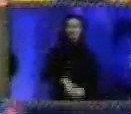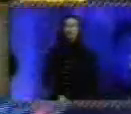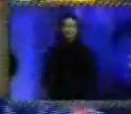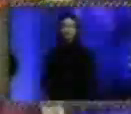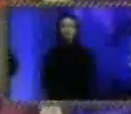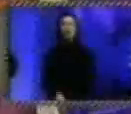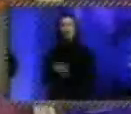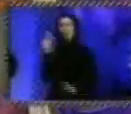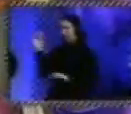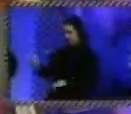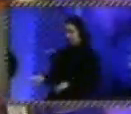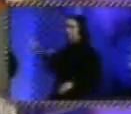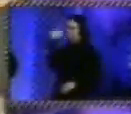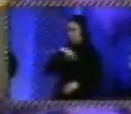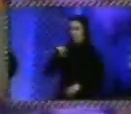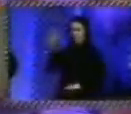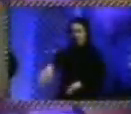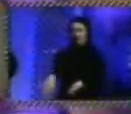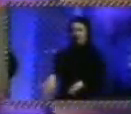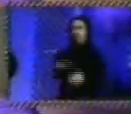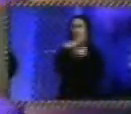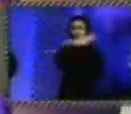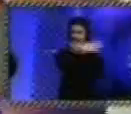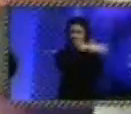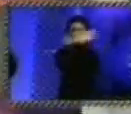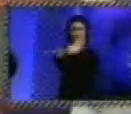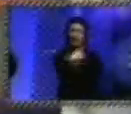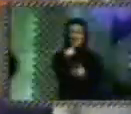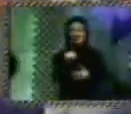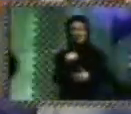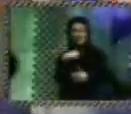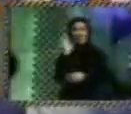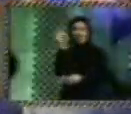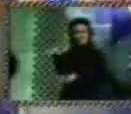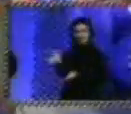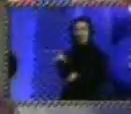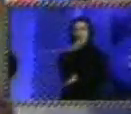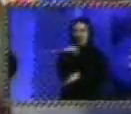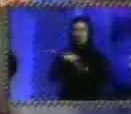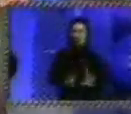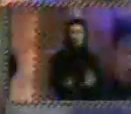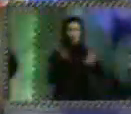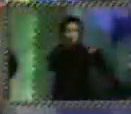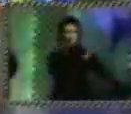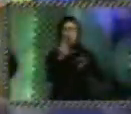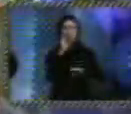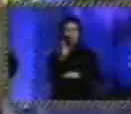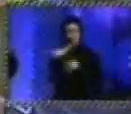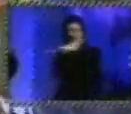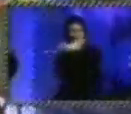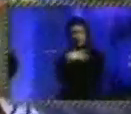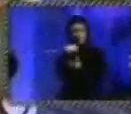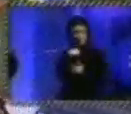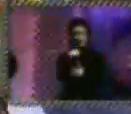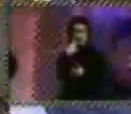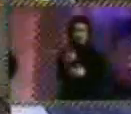Soy. Pues sí lo somos. Mariposa me suelen decir, porque tengo el culo repicón. Mariposa me suelen